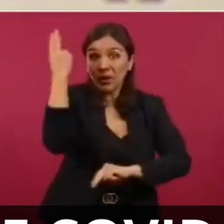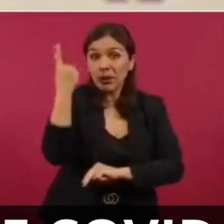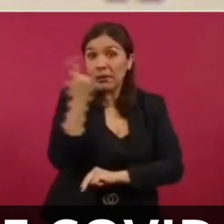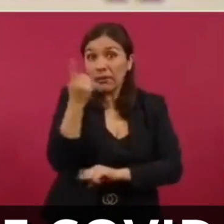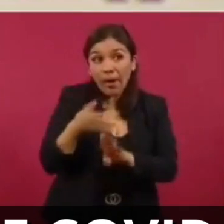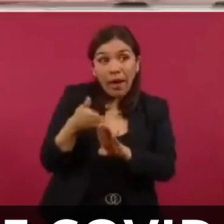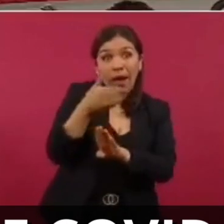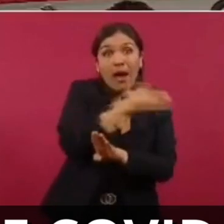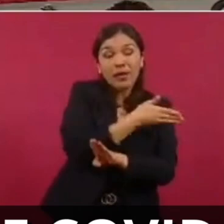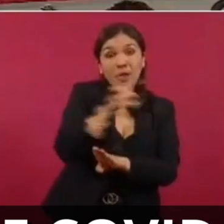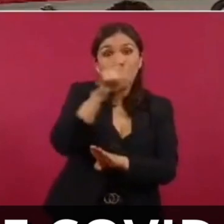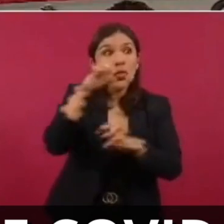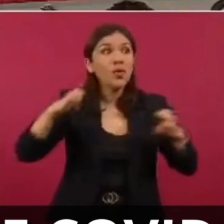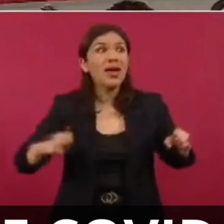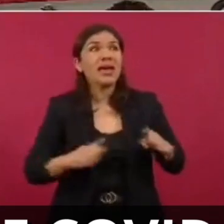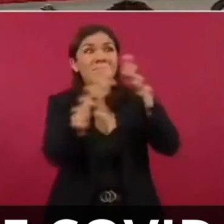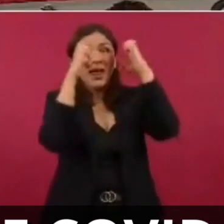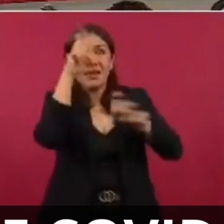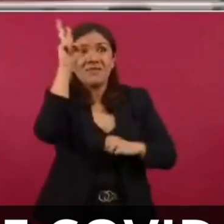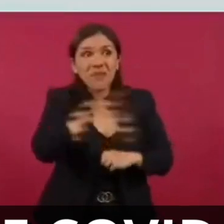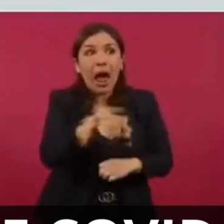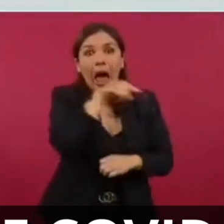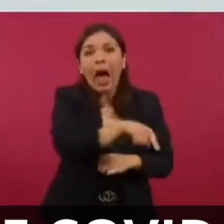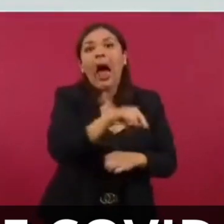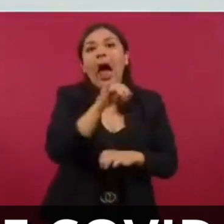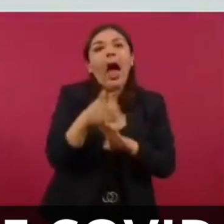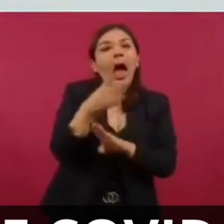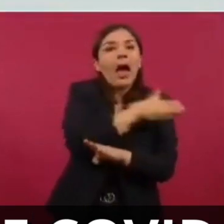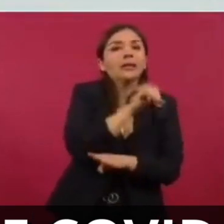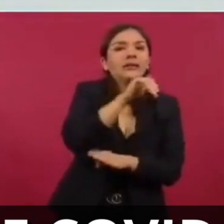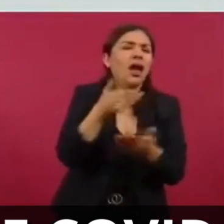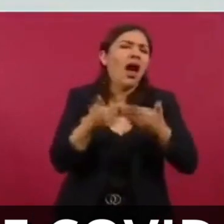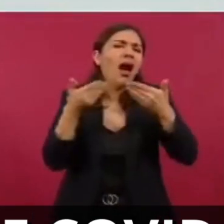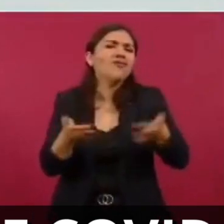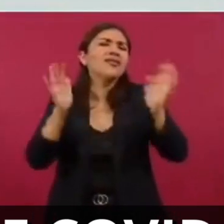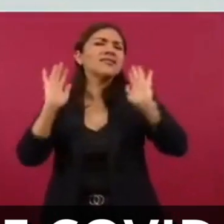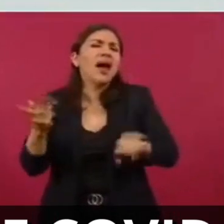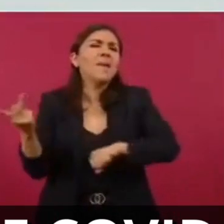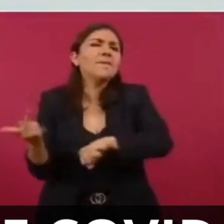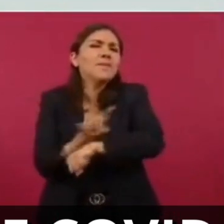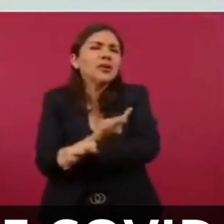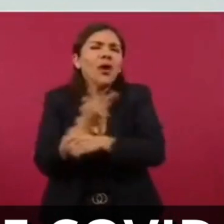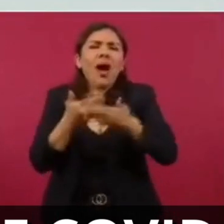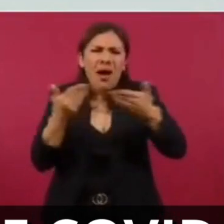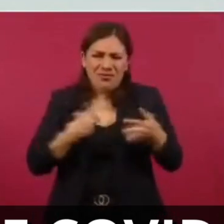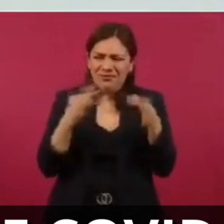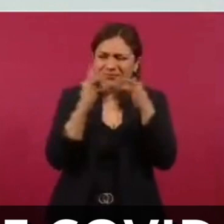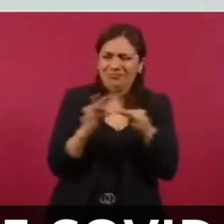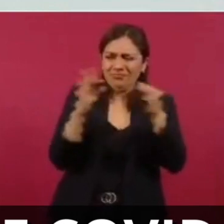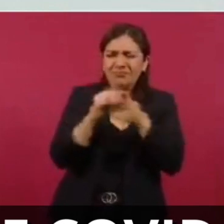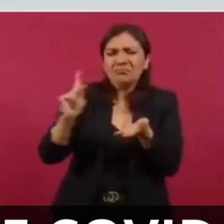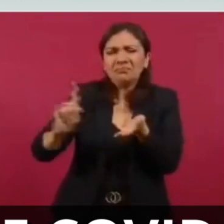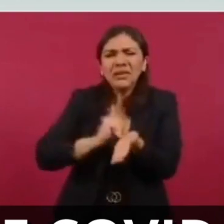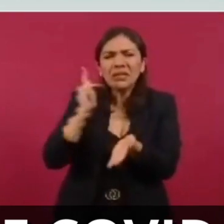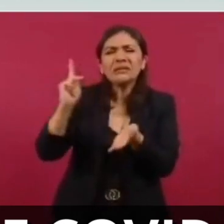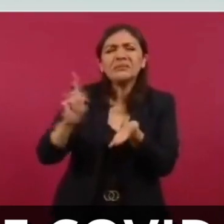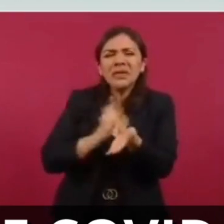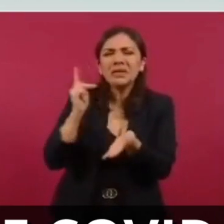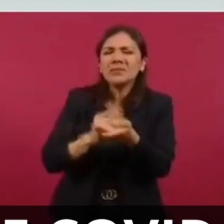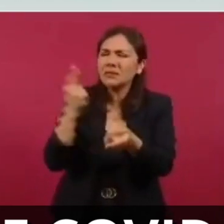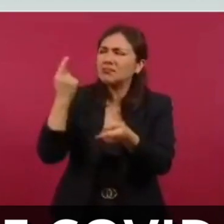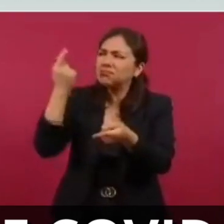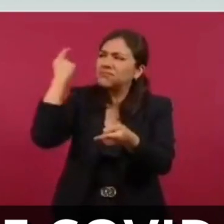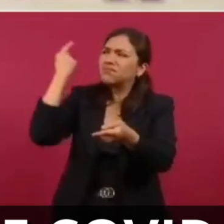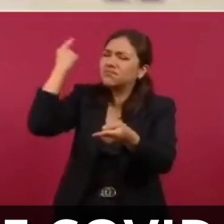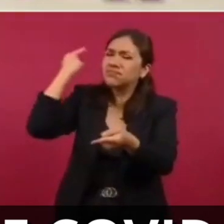la etapa de emergencia. ¿Por qué? Por lo que acabo de explicar hace unos minutos, y hemos venido explicando una y otra vez,